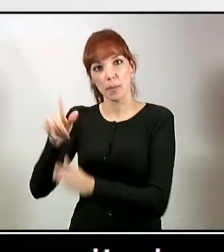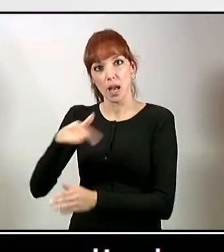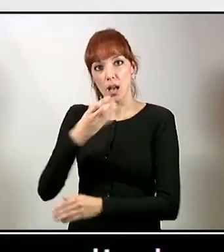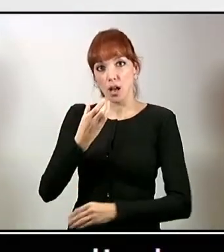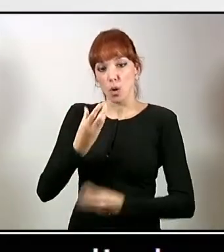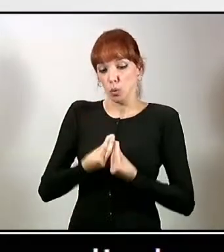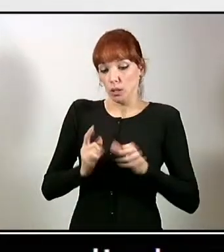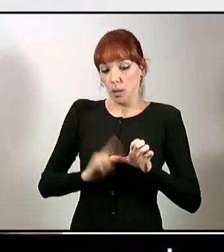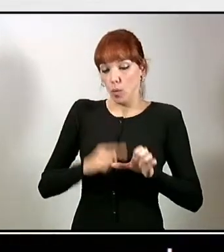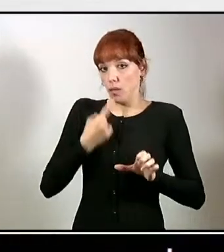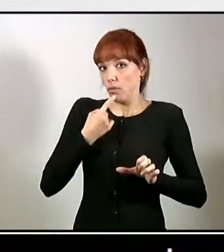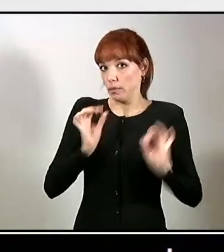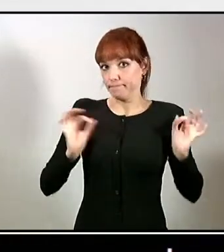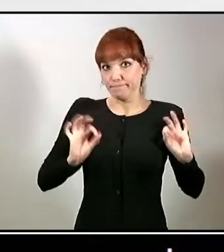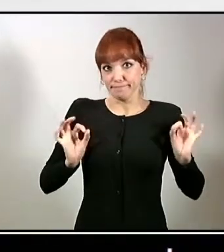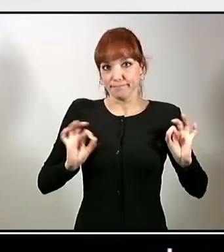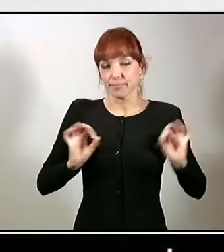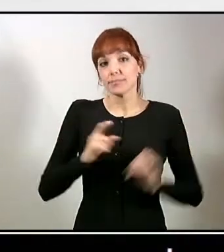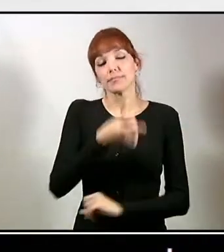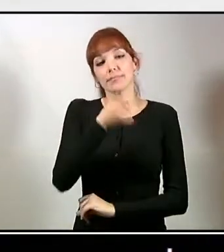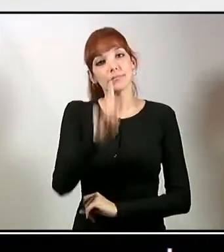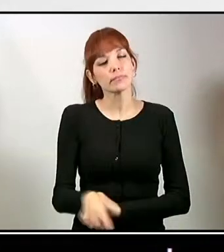posicionaba. También ha habido problemas